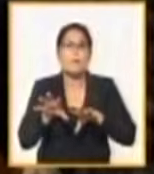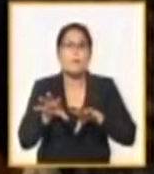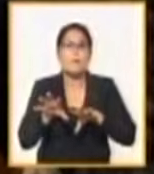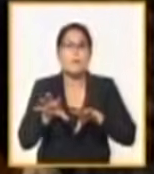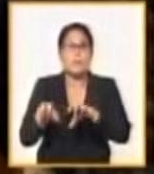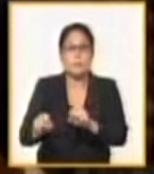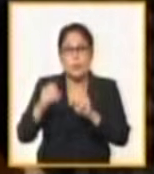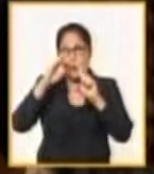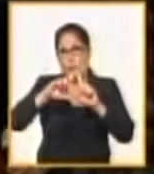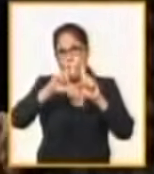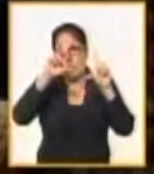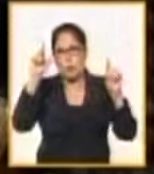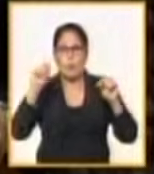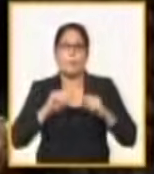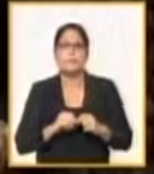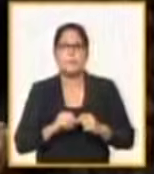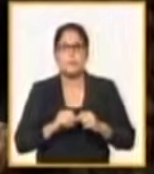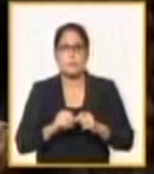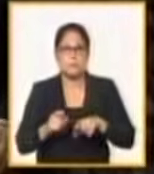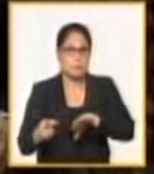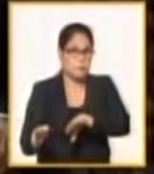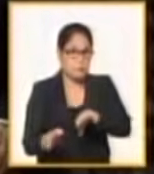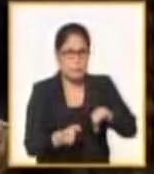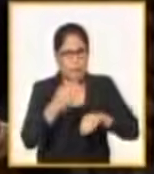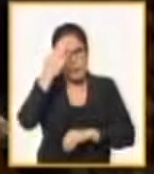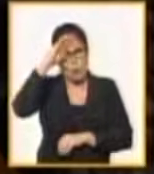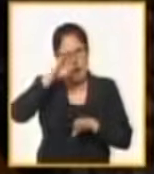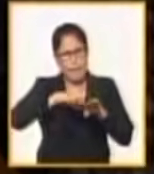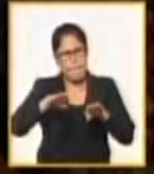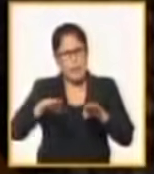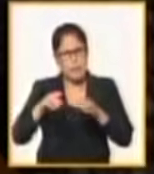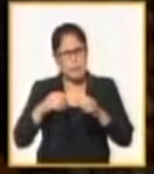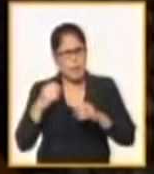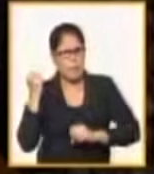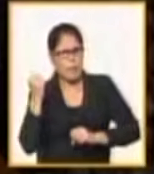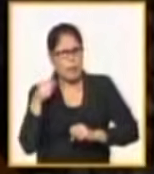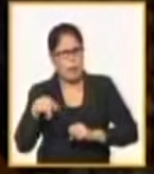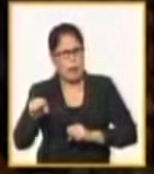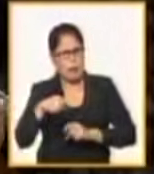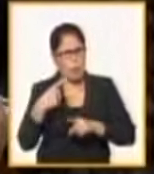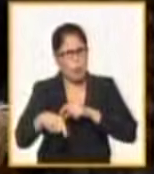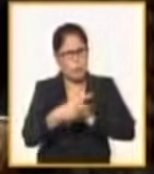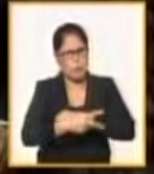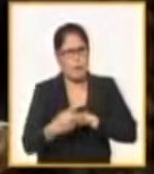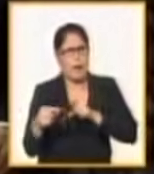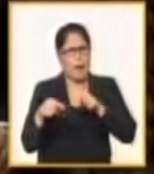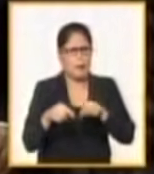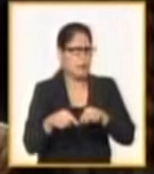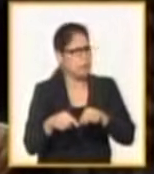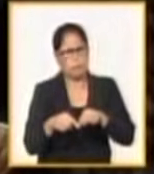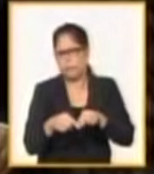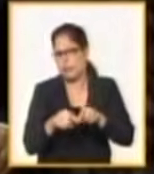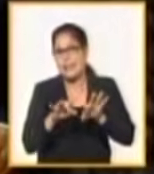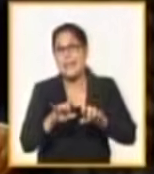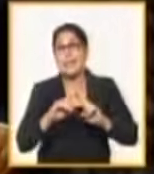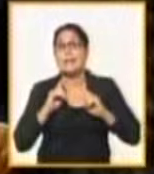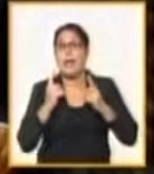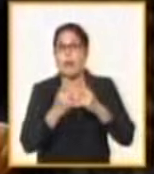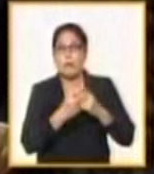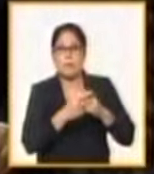intervención militar. En Cuba no hay bases militares extranjeras y que el secretario de Estado